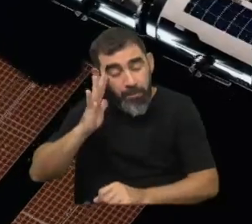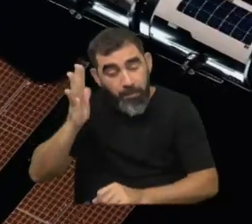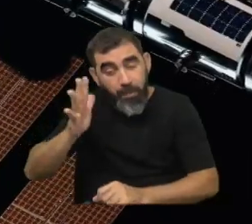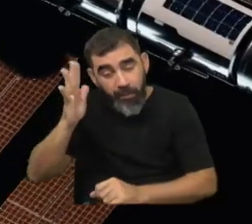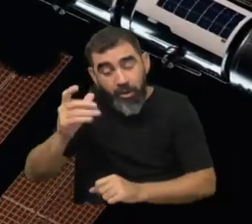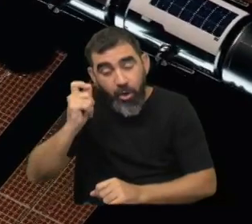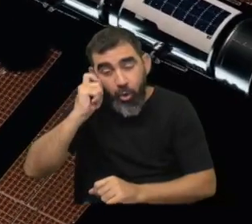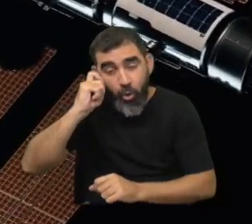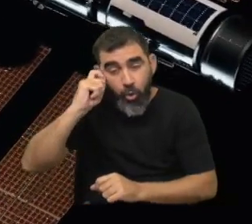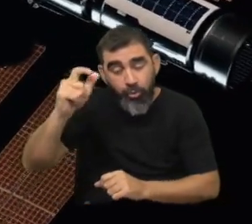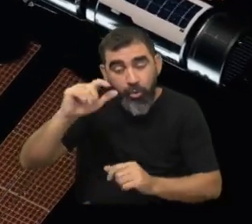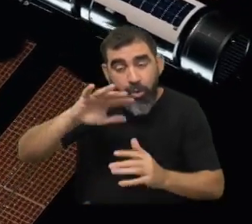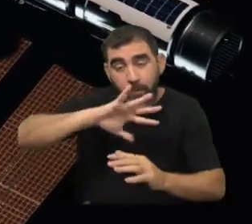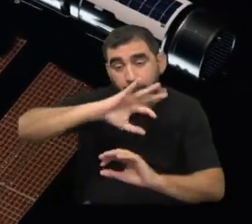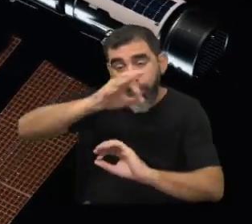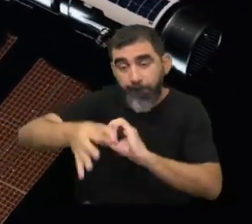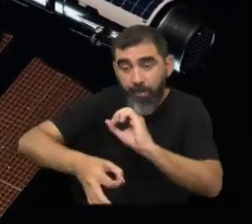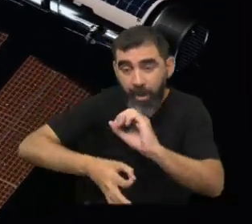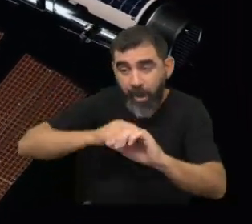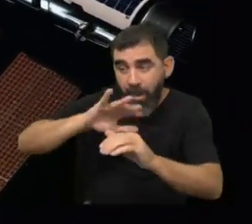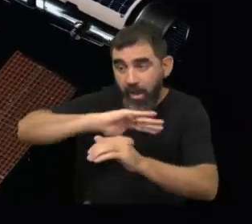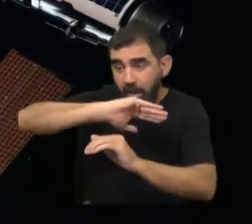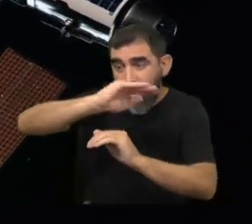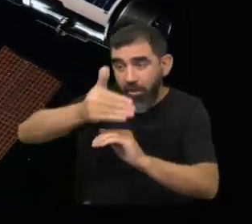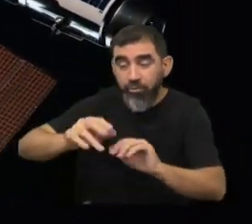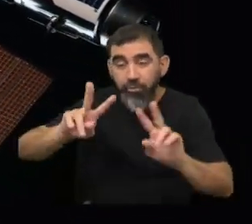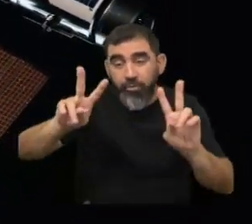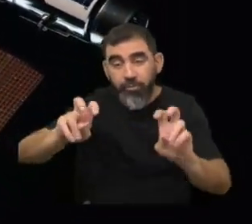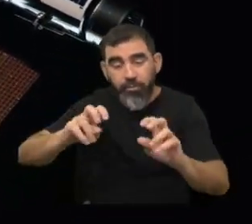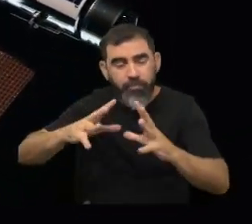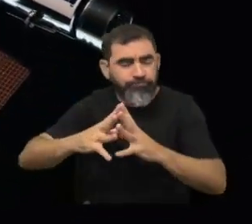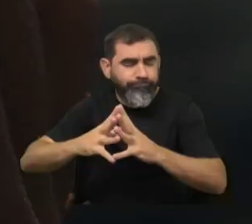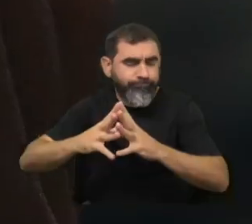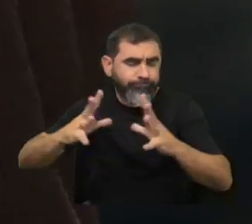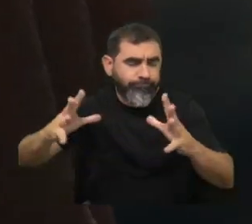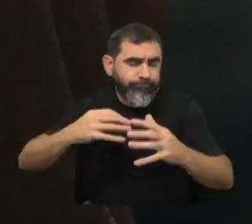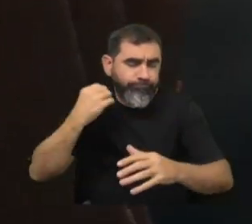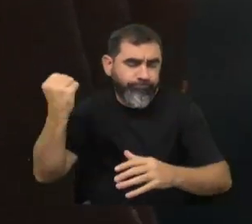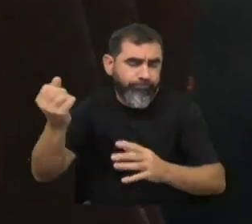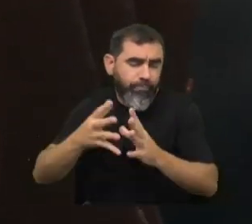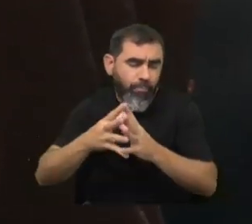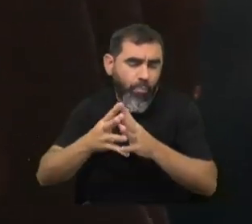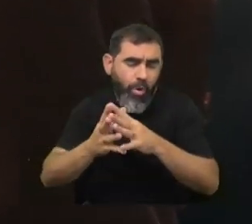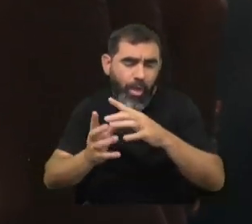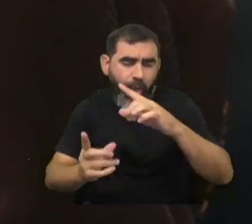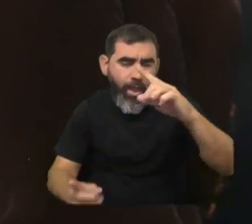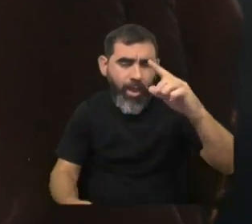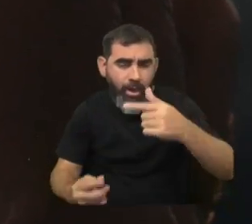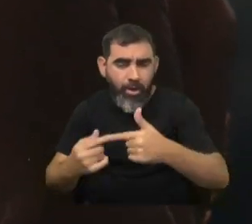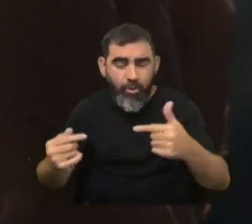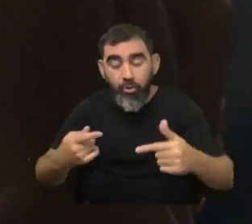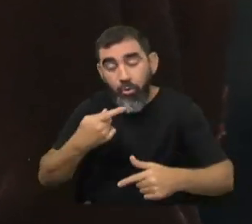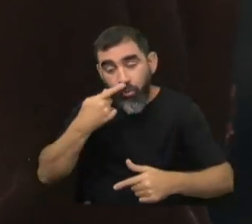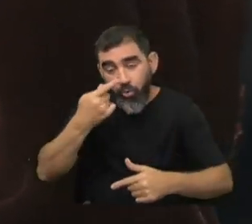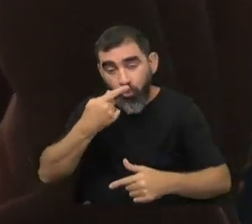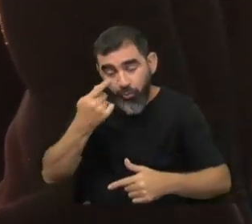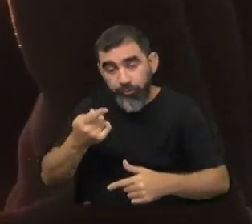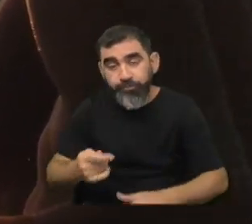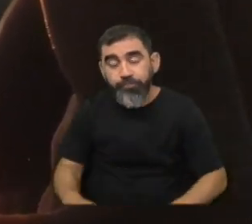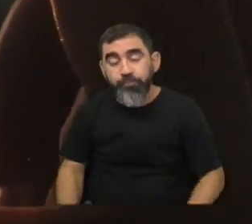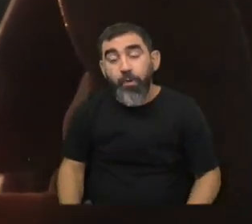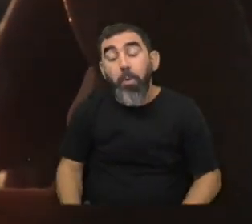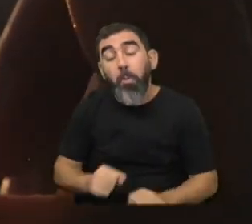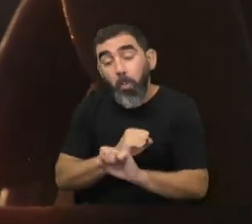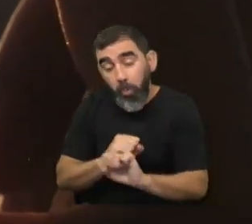en el conocimiento del espacio. Esos tres temas, que son temas súper amplios, extensos y súper interesantes, pueden